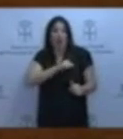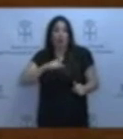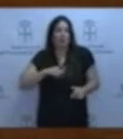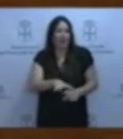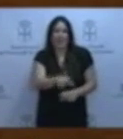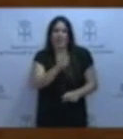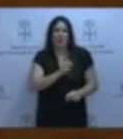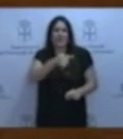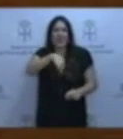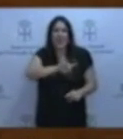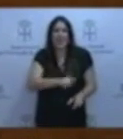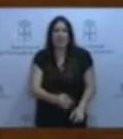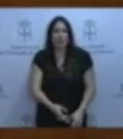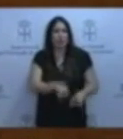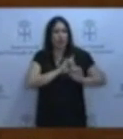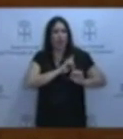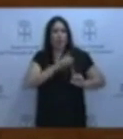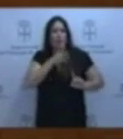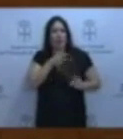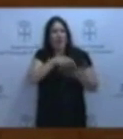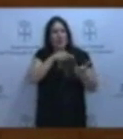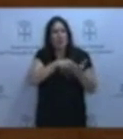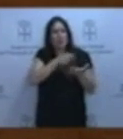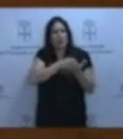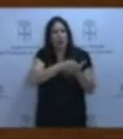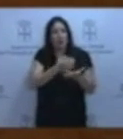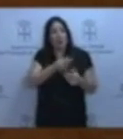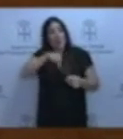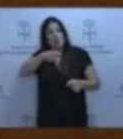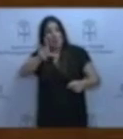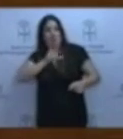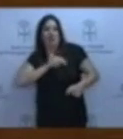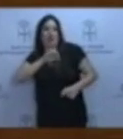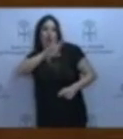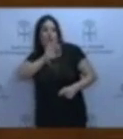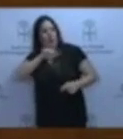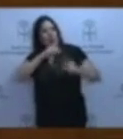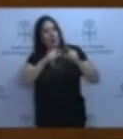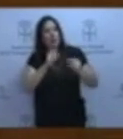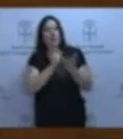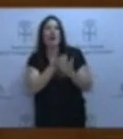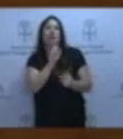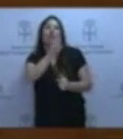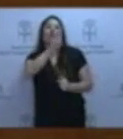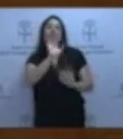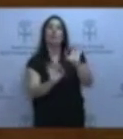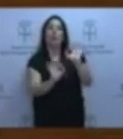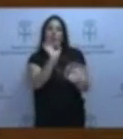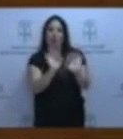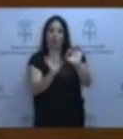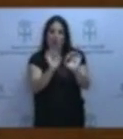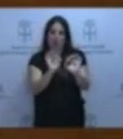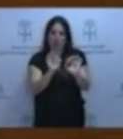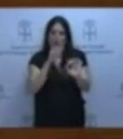por qué ellos cargan el peso de los impuestos, mientras quienes reciben medallas de oro en Asturias solo pagan el 2% de la fortuna